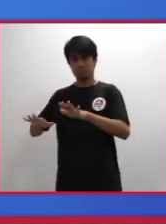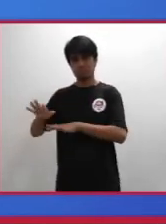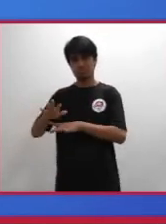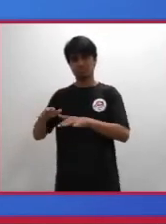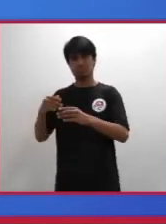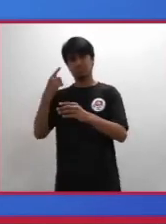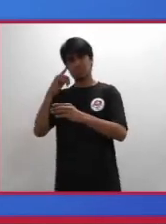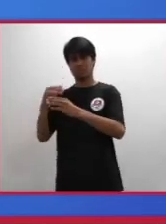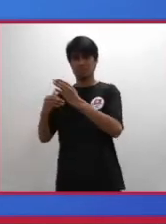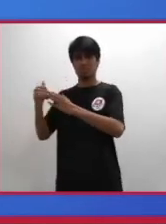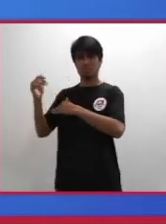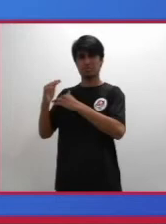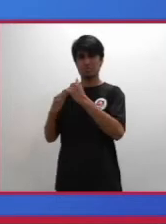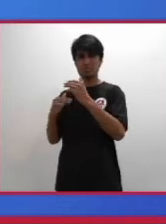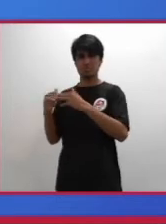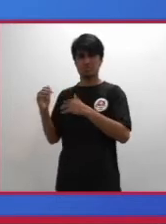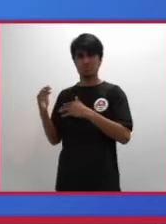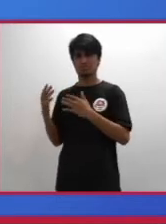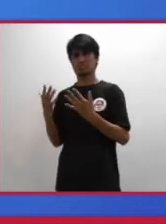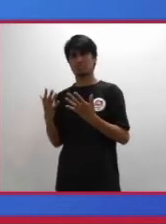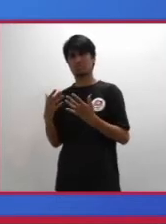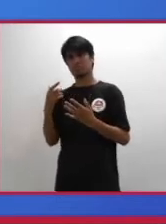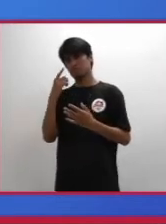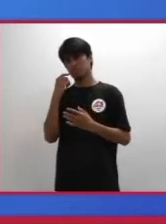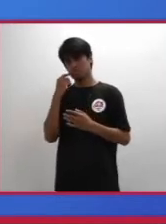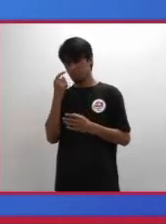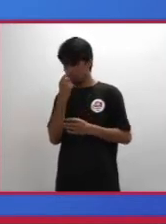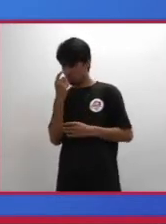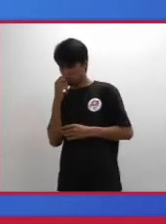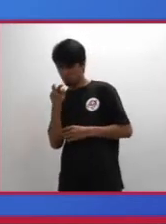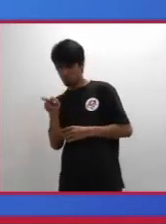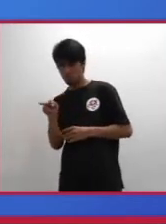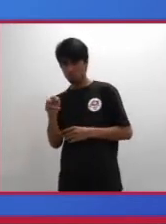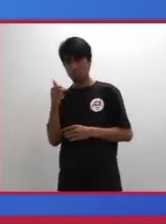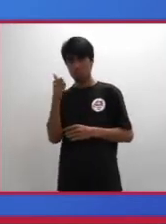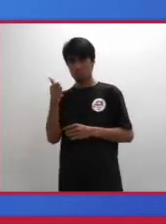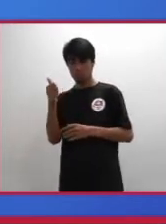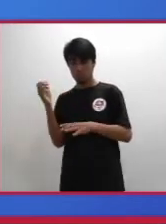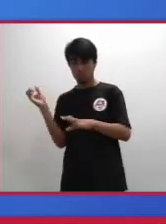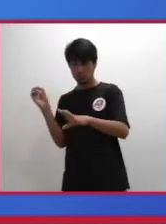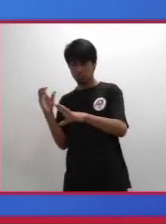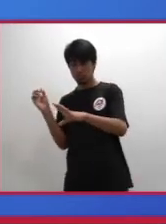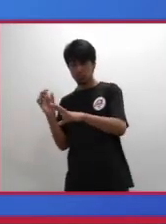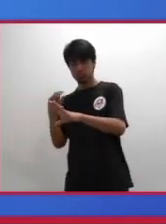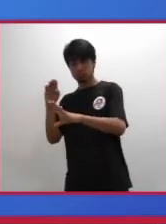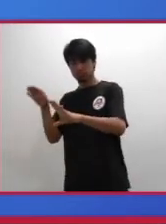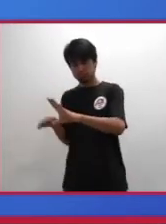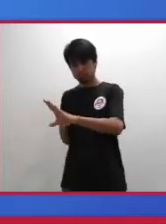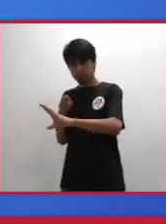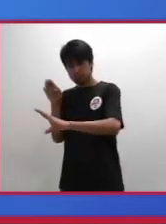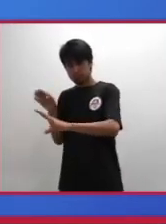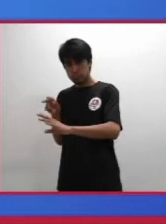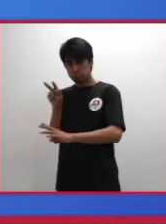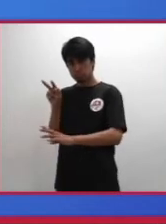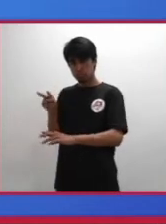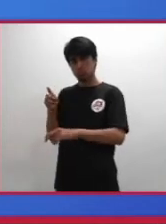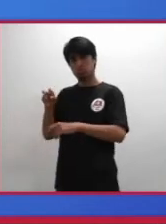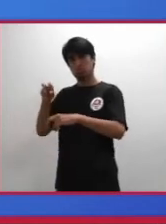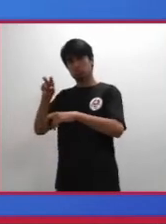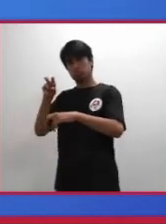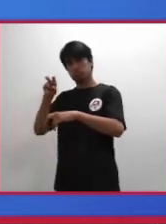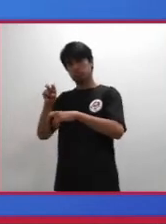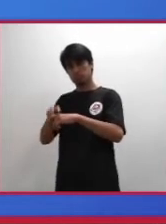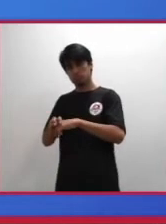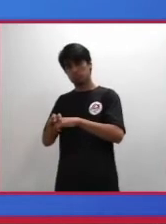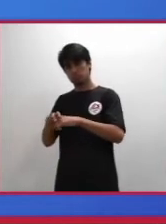obra de construcción. El obrero está controlando que se cargue correctamente el concreto, como ustedes ven, está sentado sobre